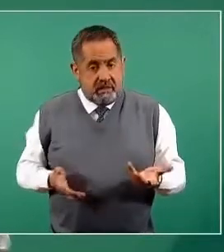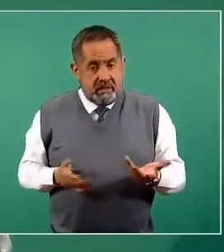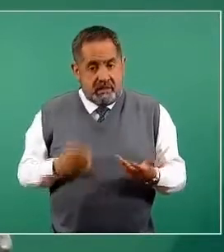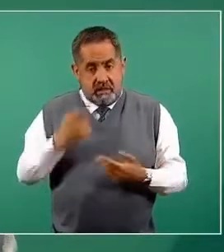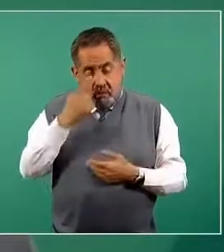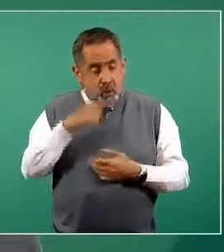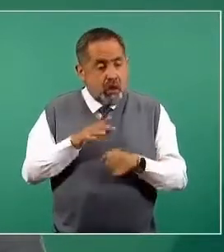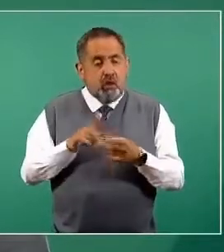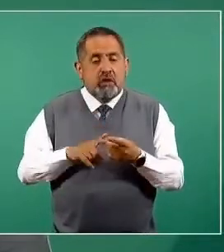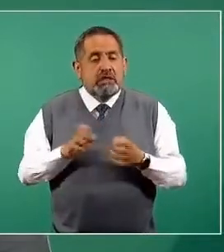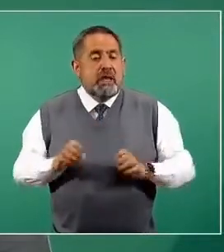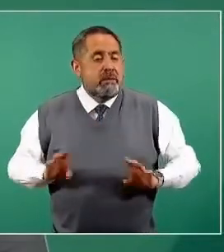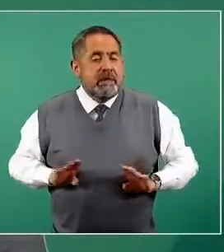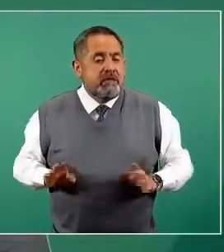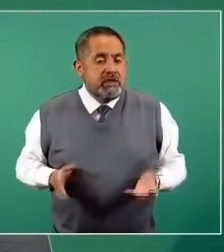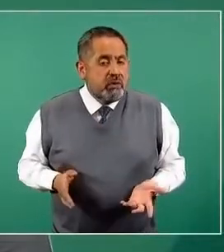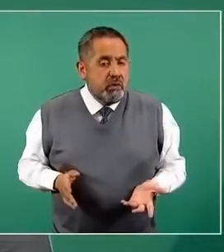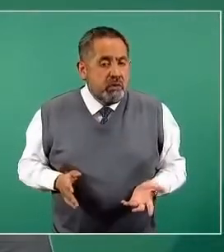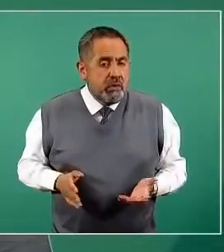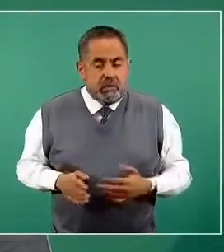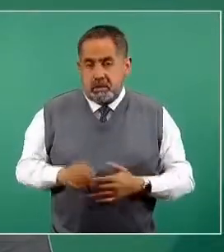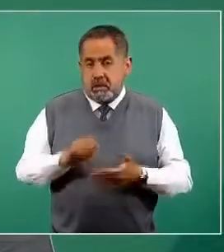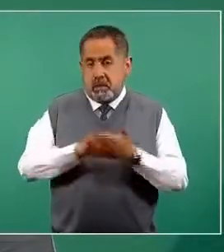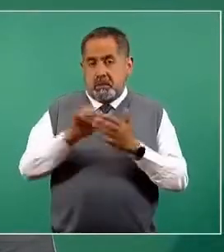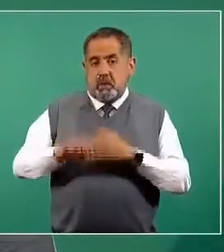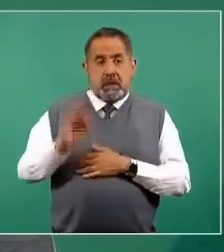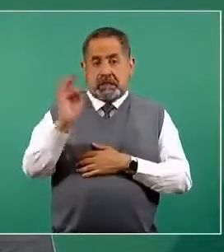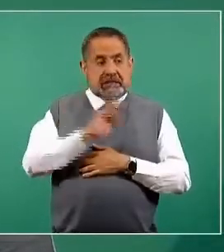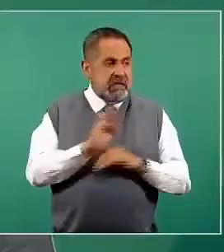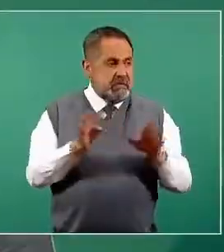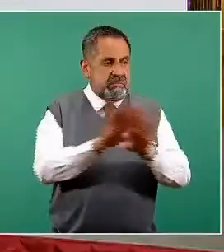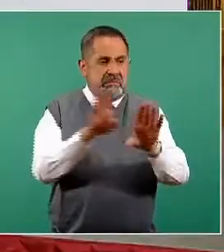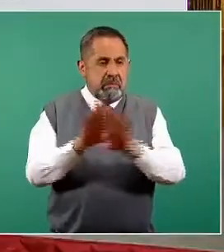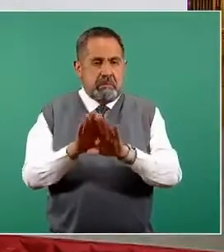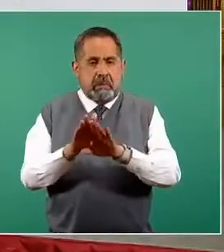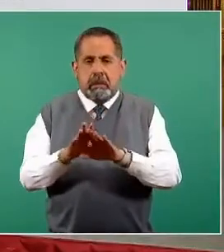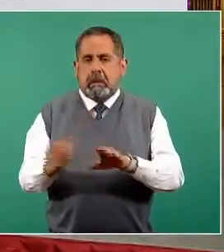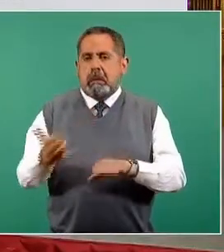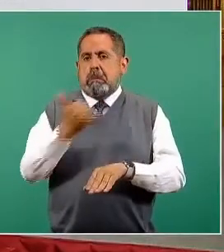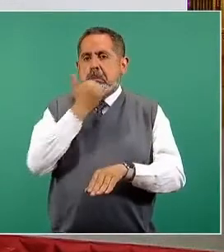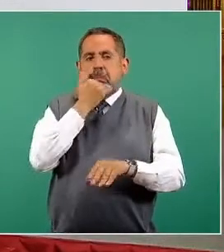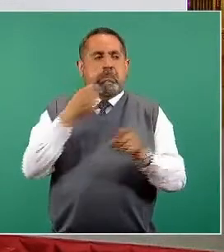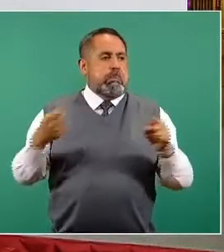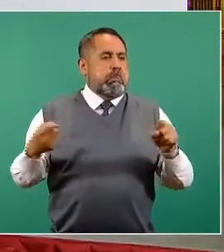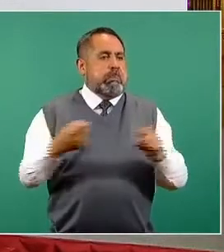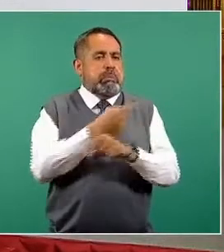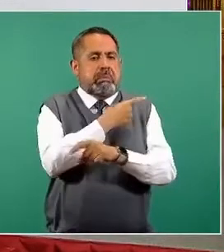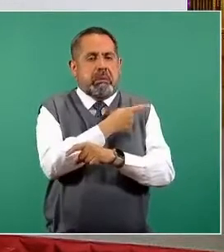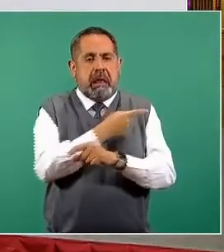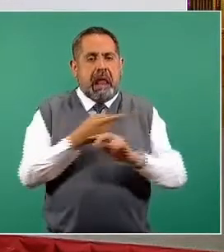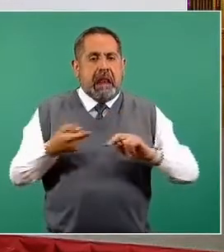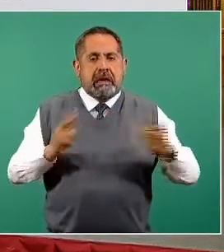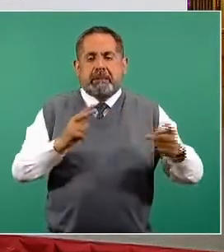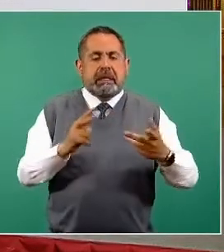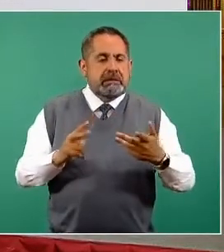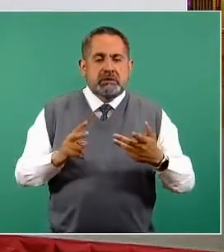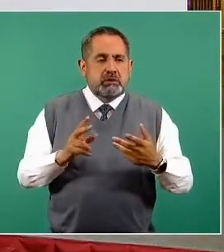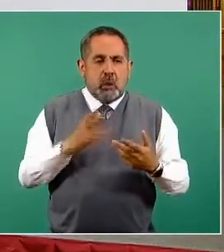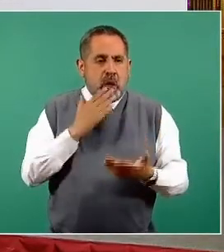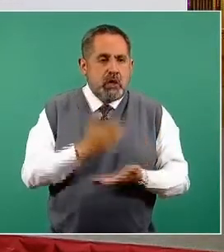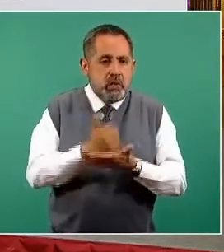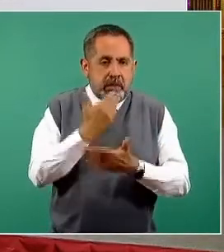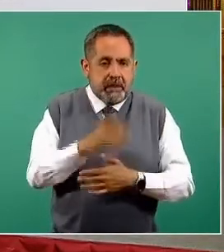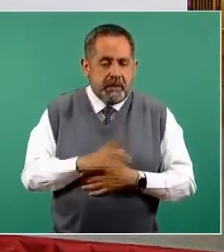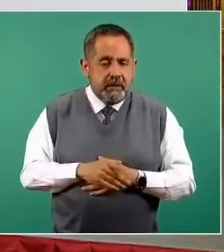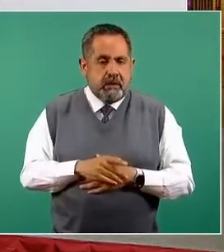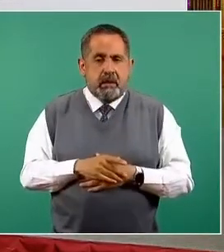un beneficio, porque pueden tener consecuencias muy adversas sobre las personas, el bienestar de las personas,